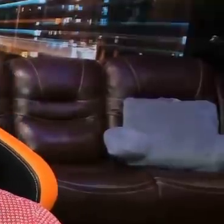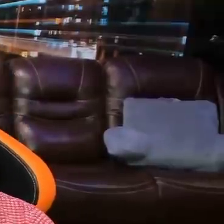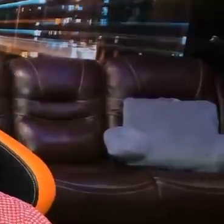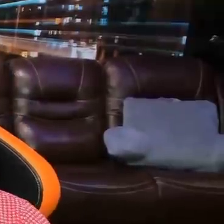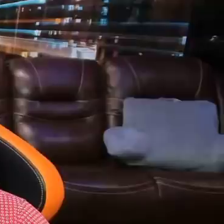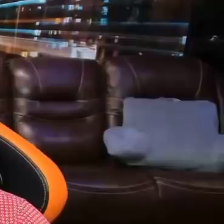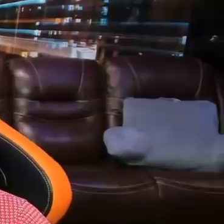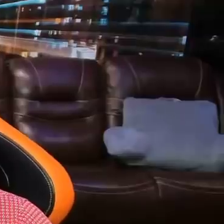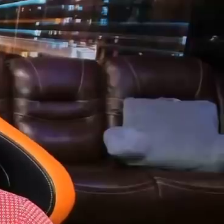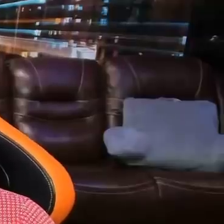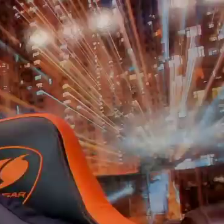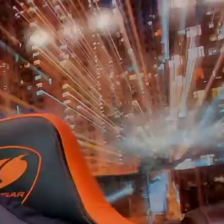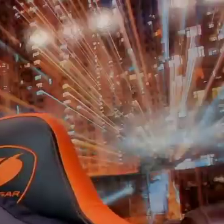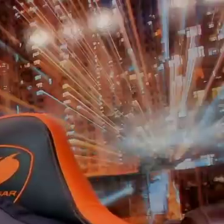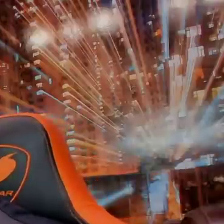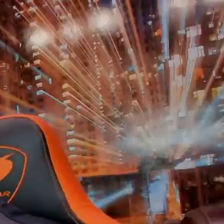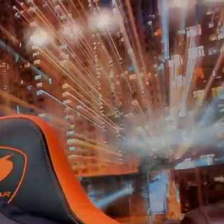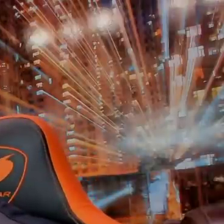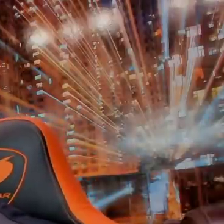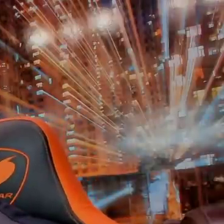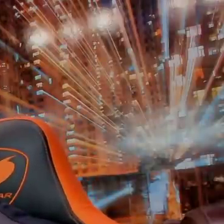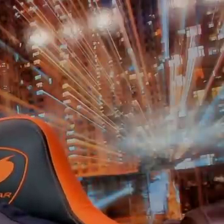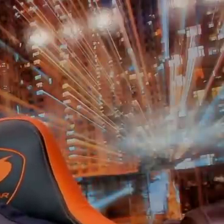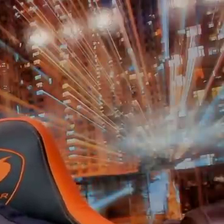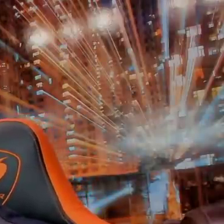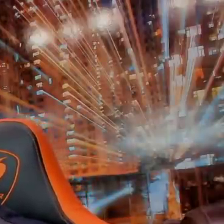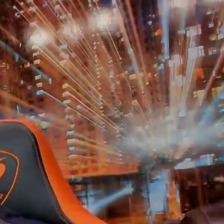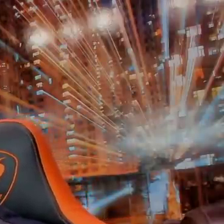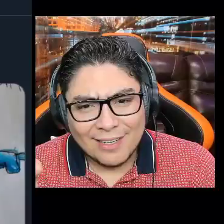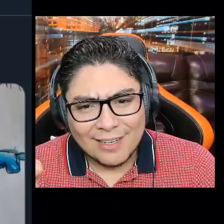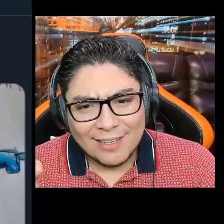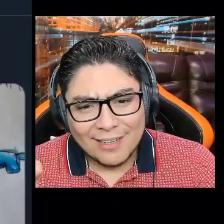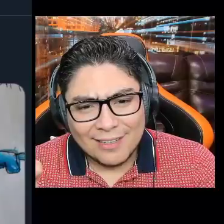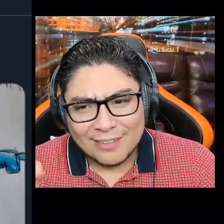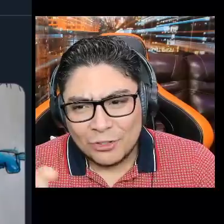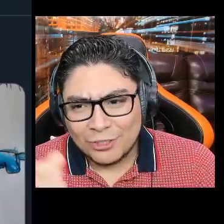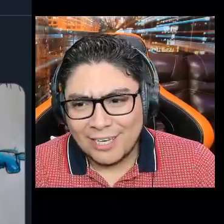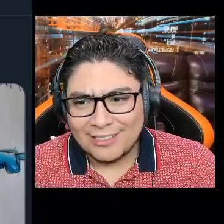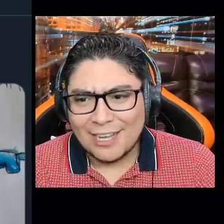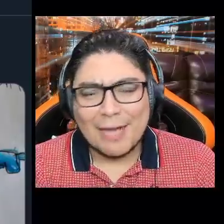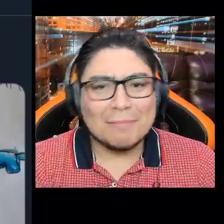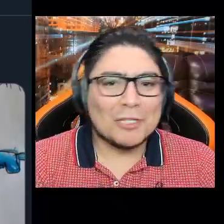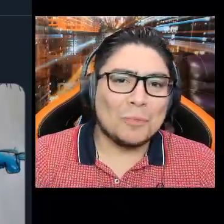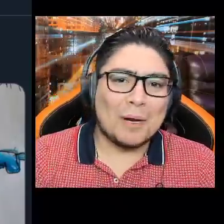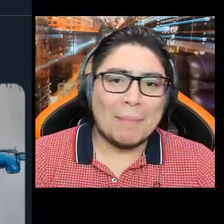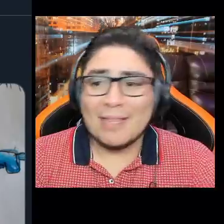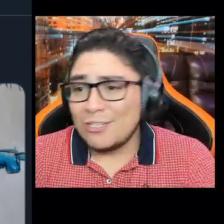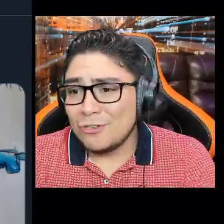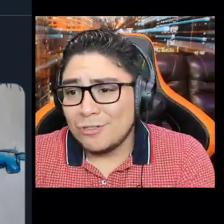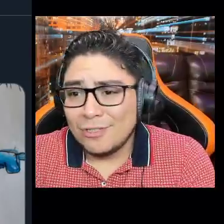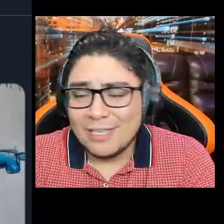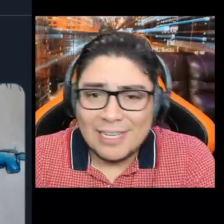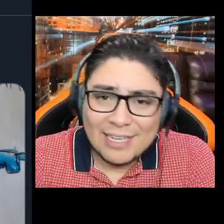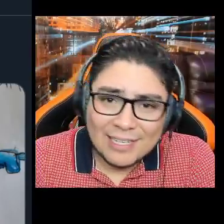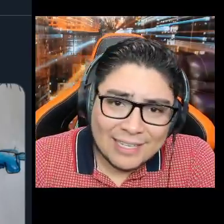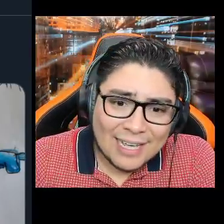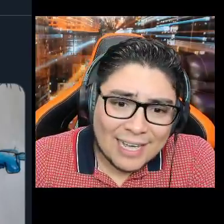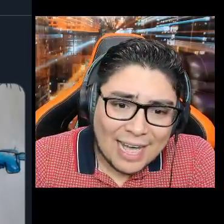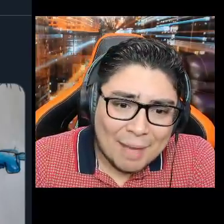mejor que de niño veas a alguien como el doctor hugo lópez gatel yo sé que está batman superman de hecho